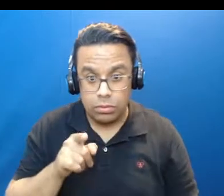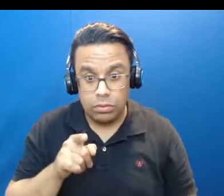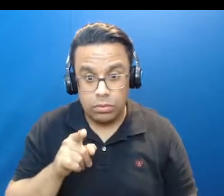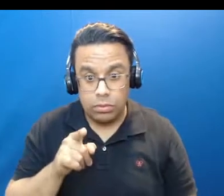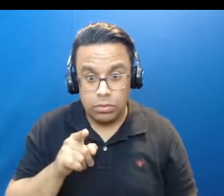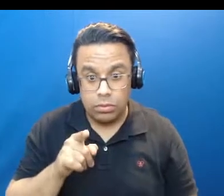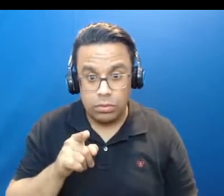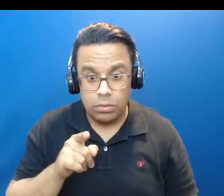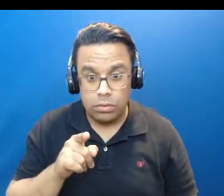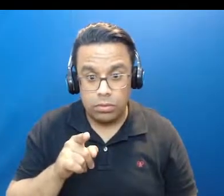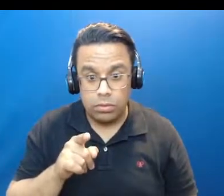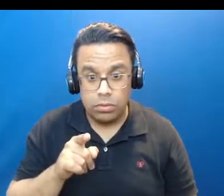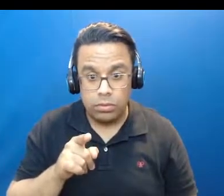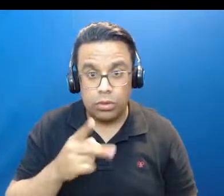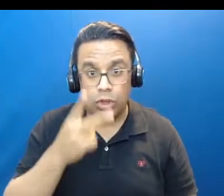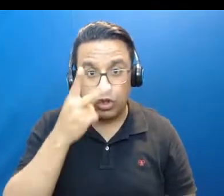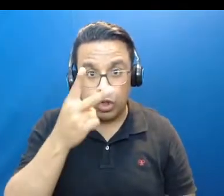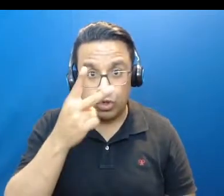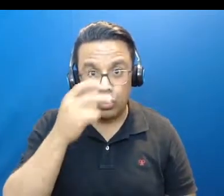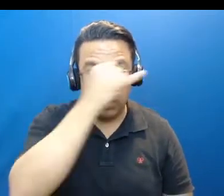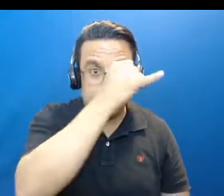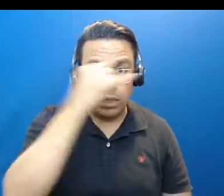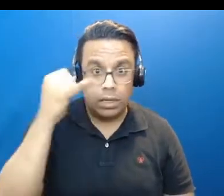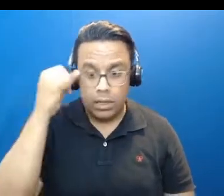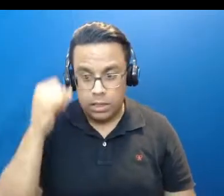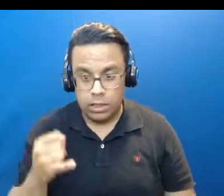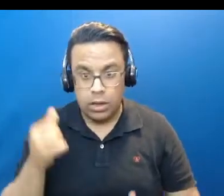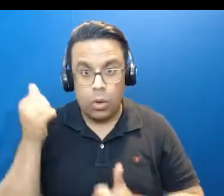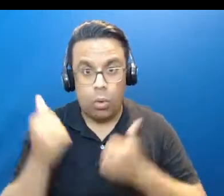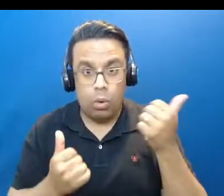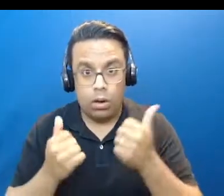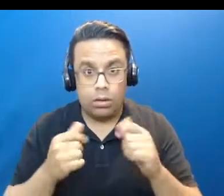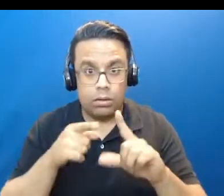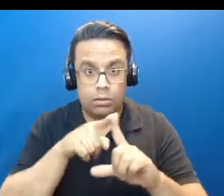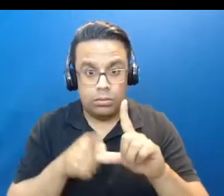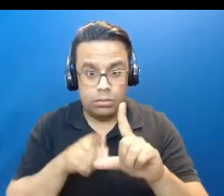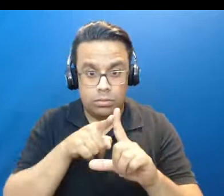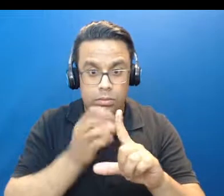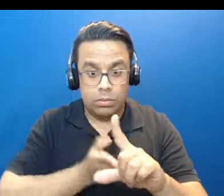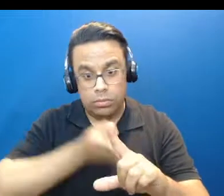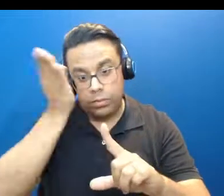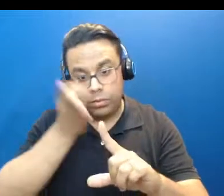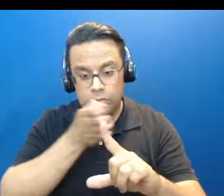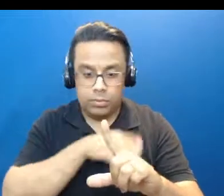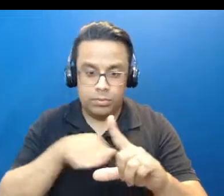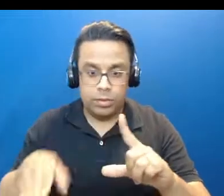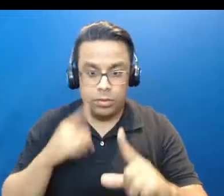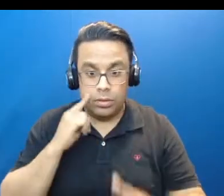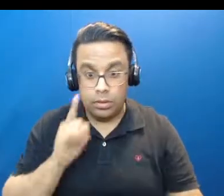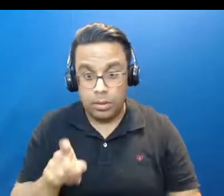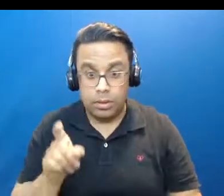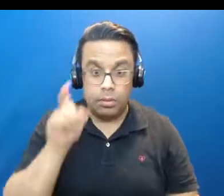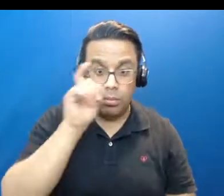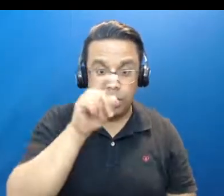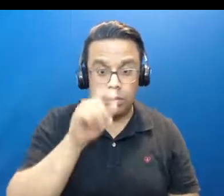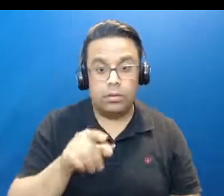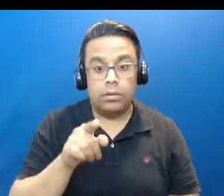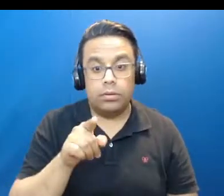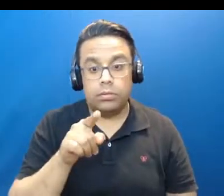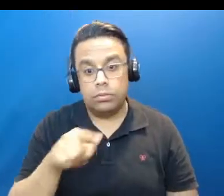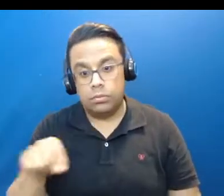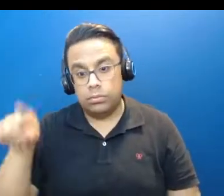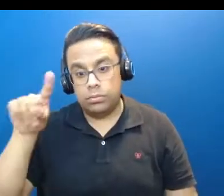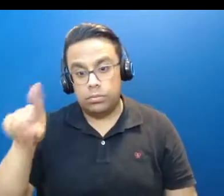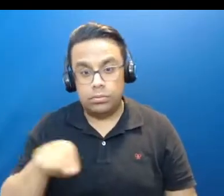y AutoCAD me va a pedir dos líneas que intervengan en el proceso. Entonces voy a decirle que entre esta línea vertical y esta,